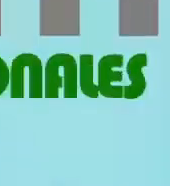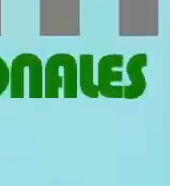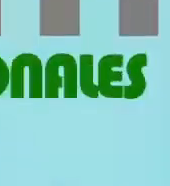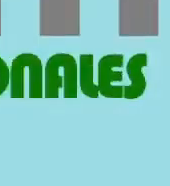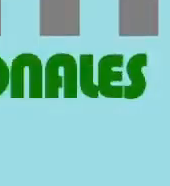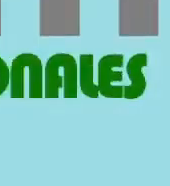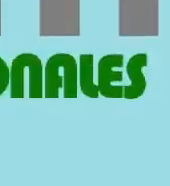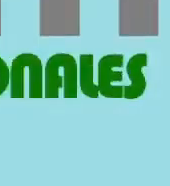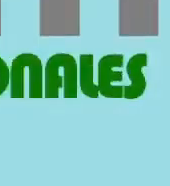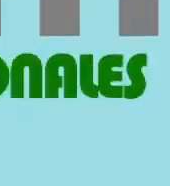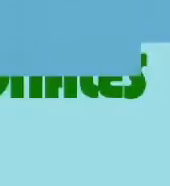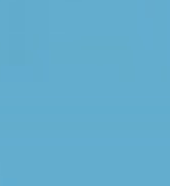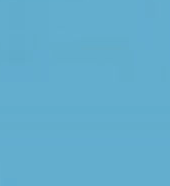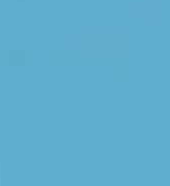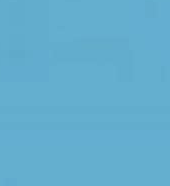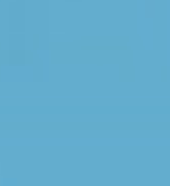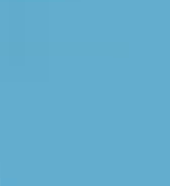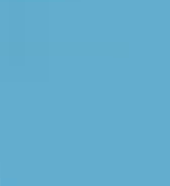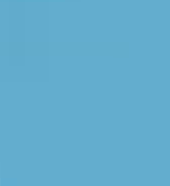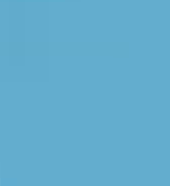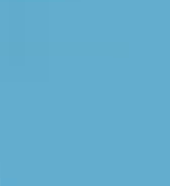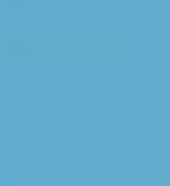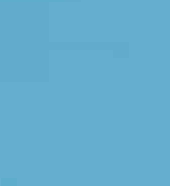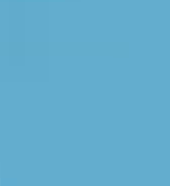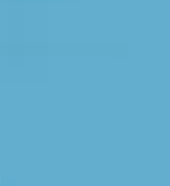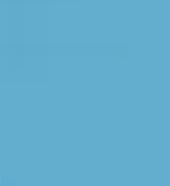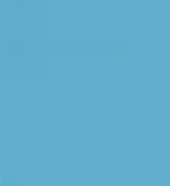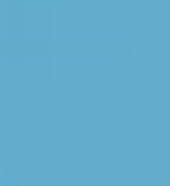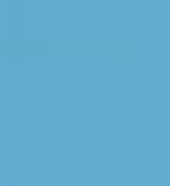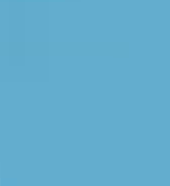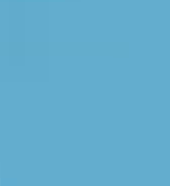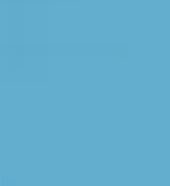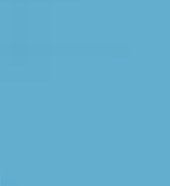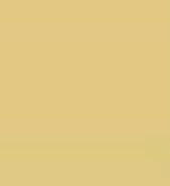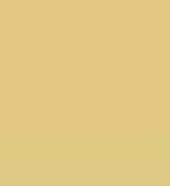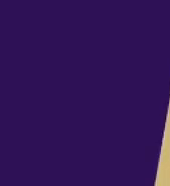peatonales transite seguro